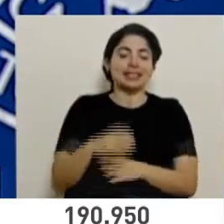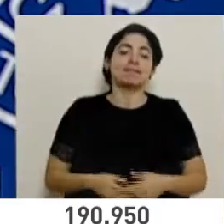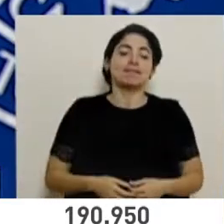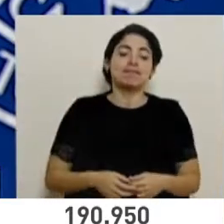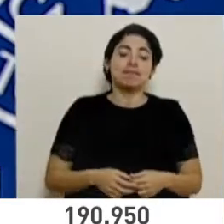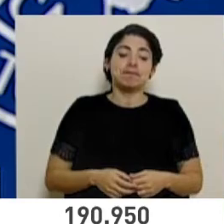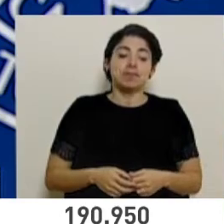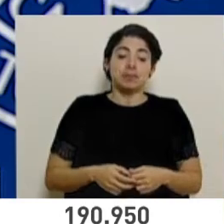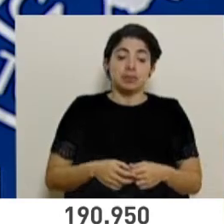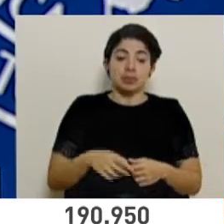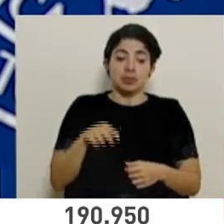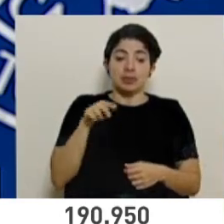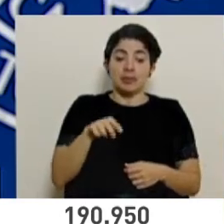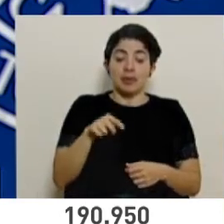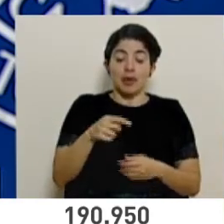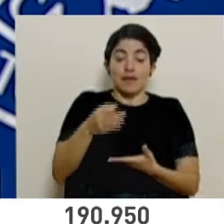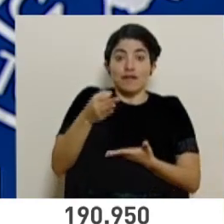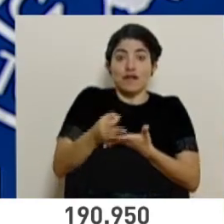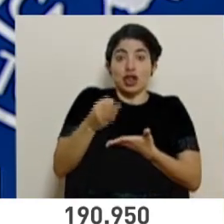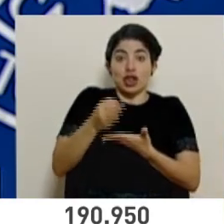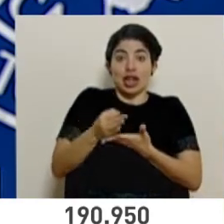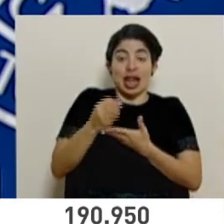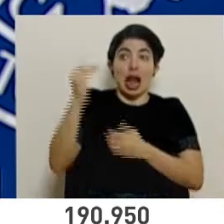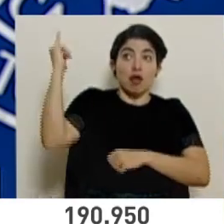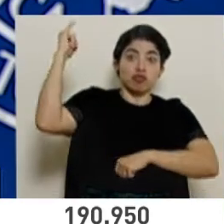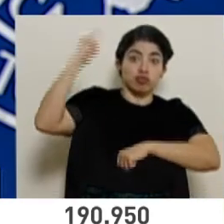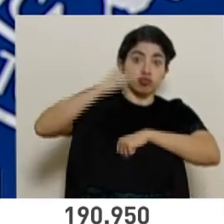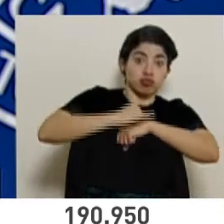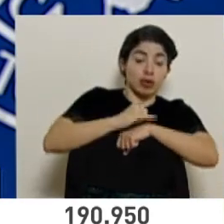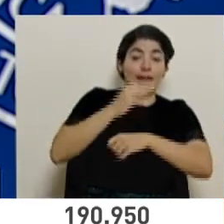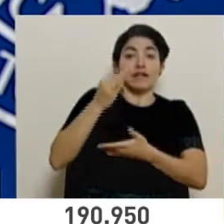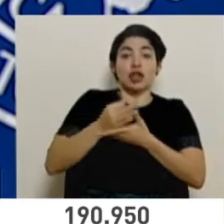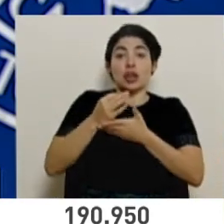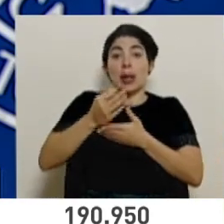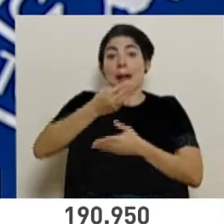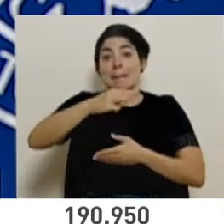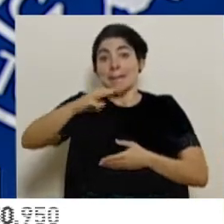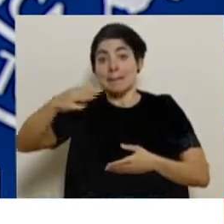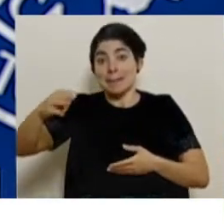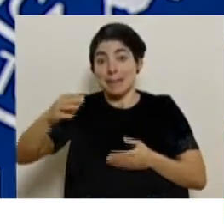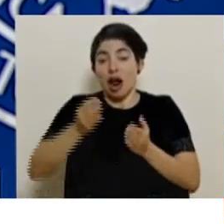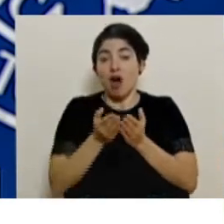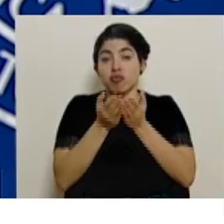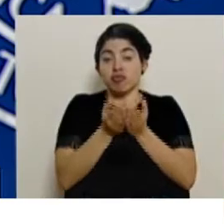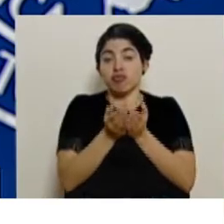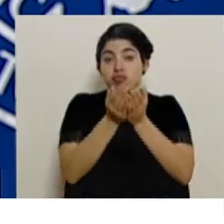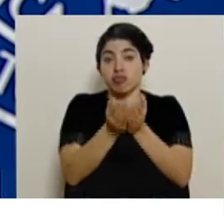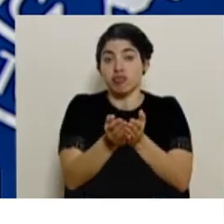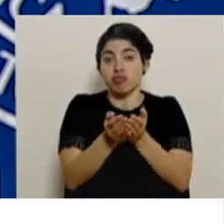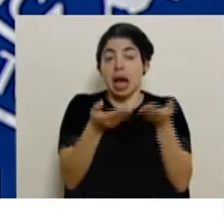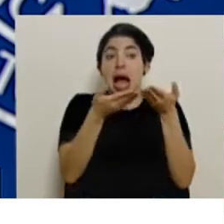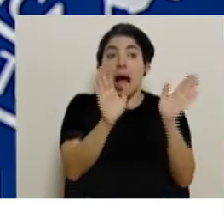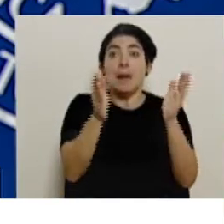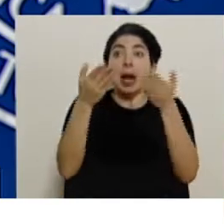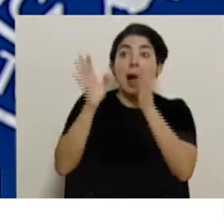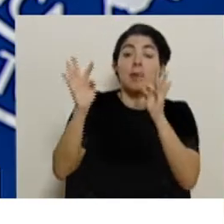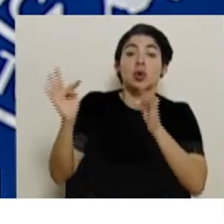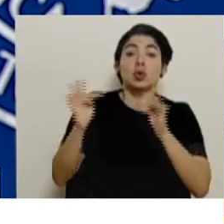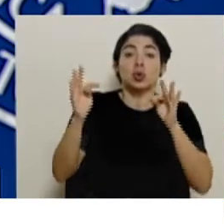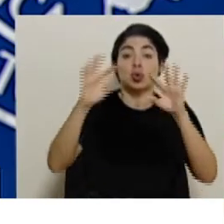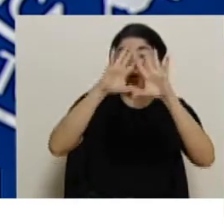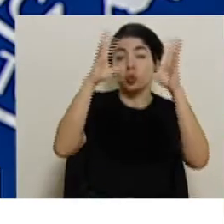La apertura de la frontera aérea y la frontera marítima por yates y veleros a turistas de todos los países